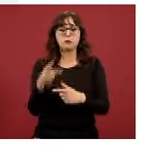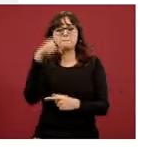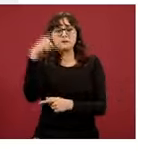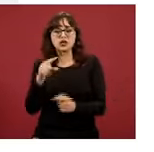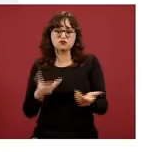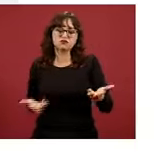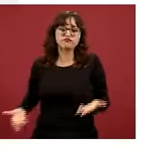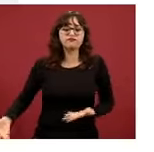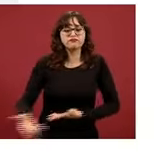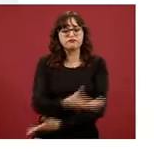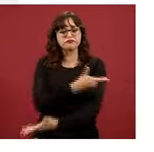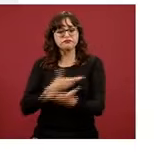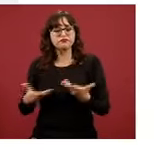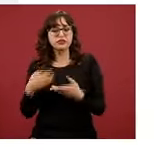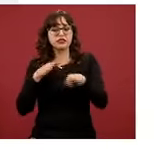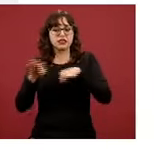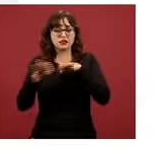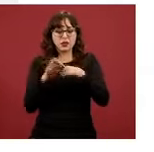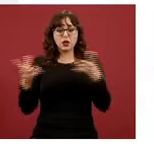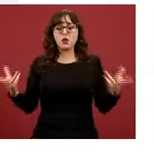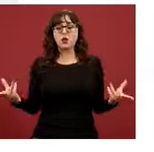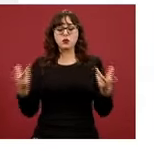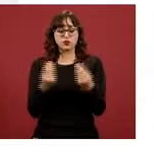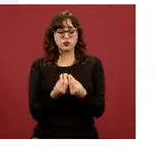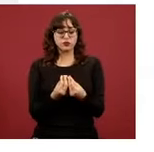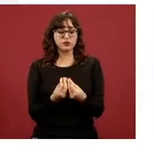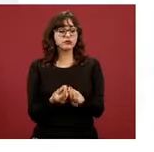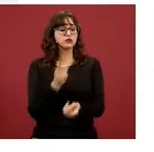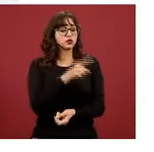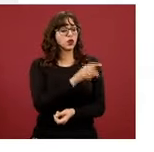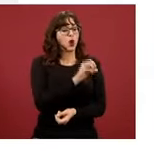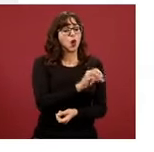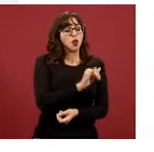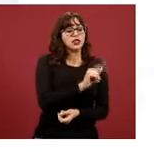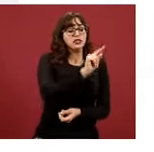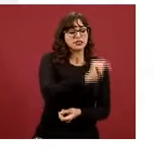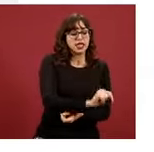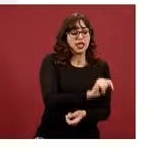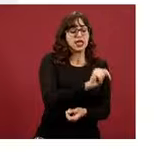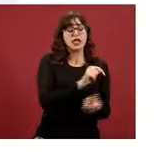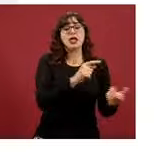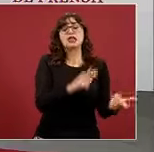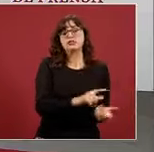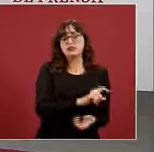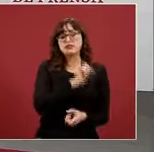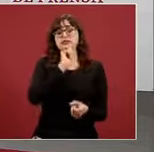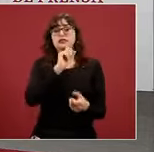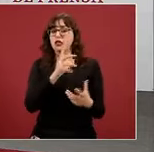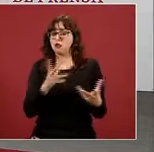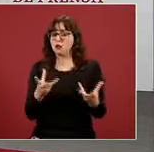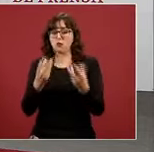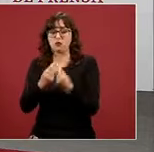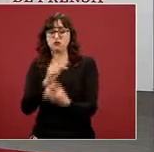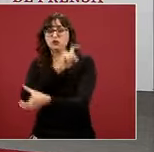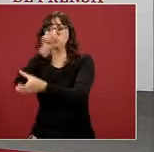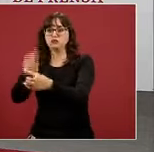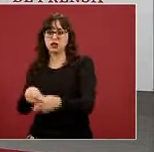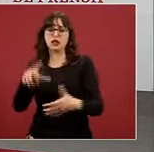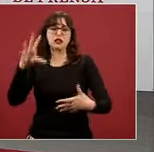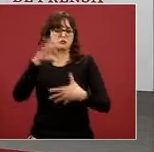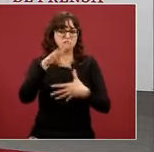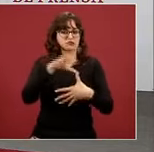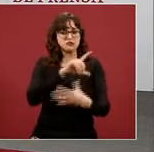Fueron varios países, todos los integrantes de la OIT y después los que forman parte de nuestra región.